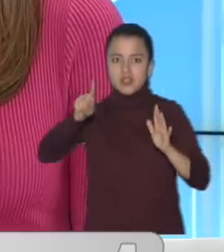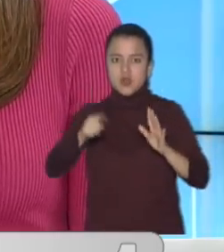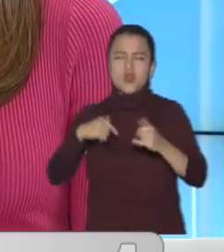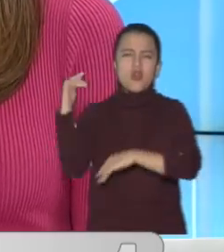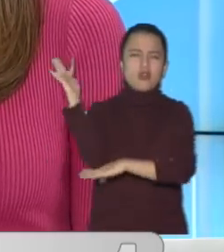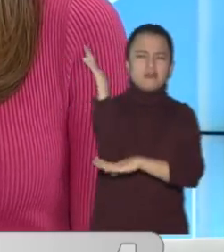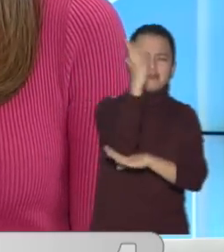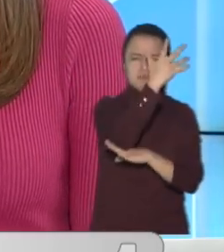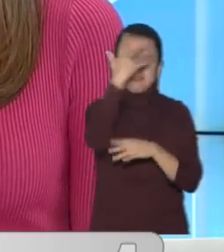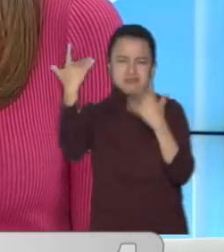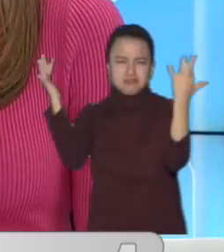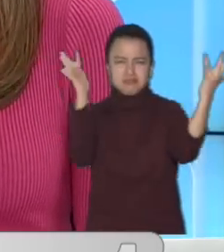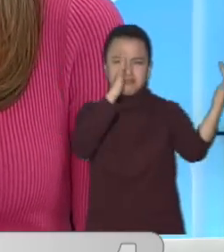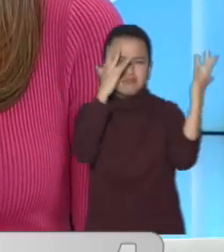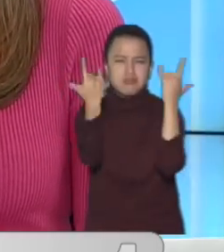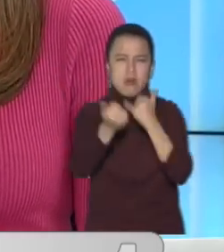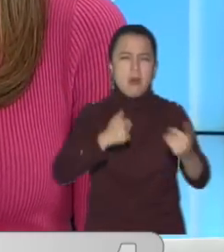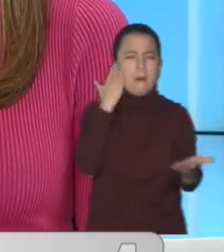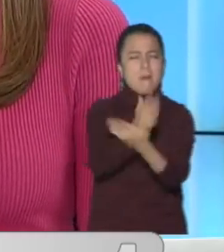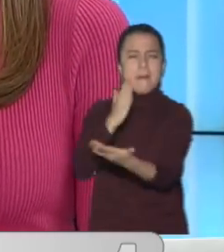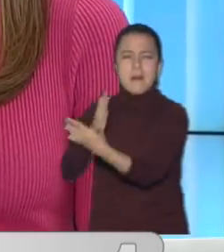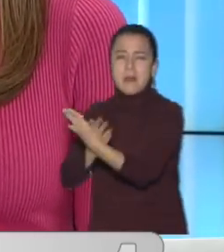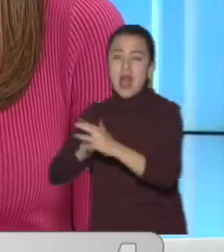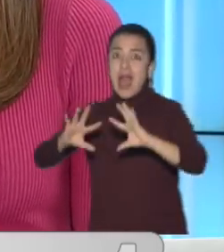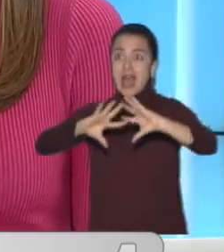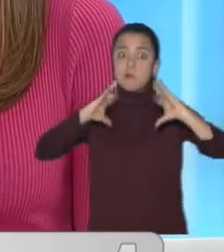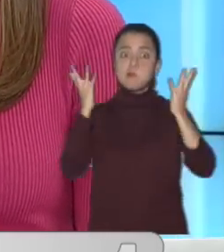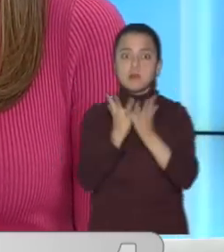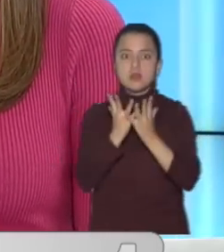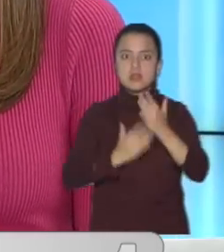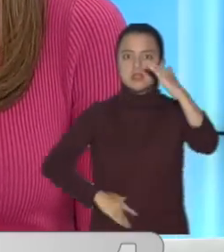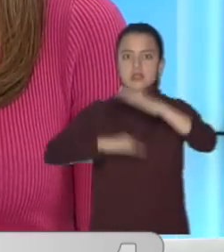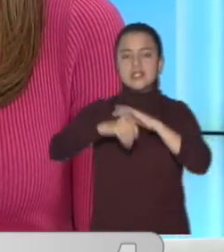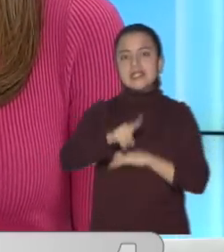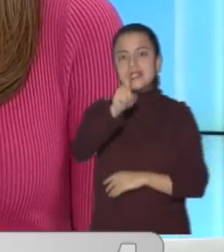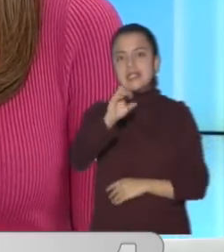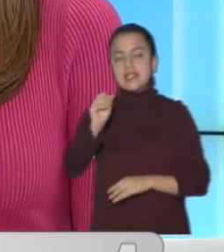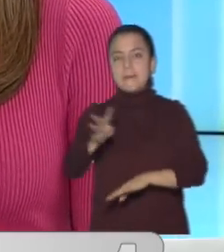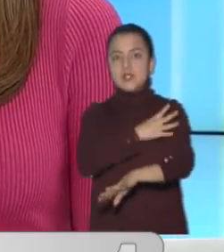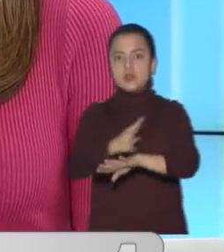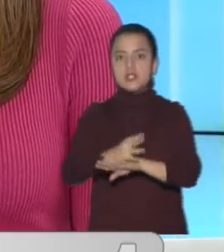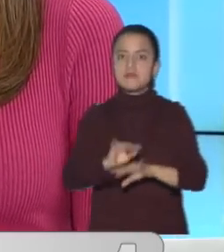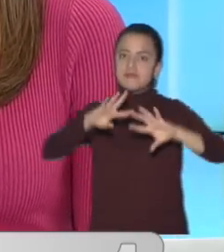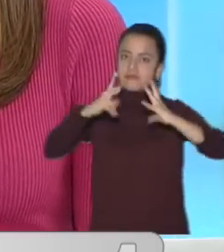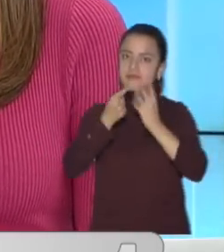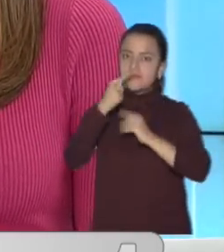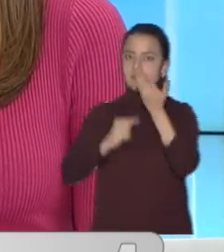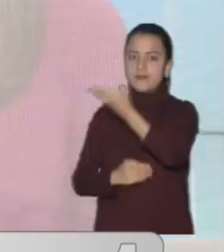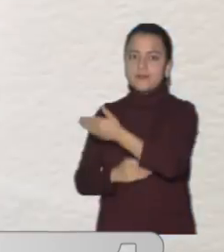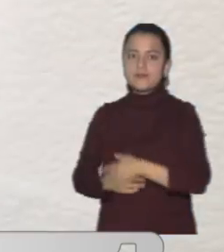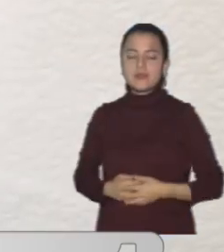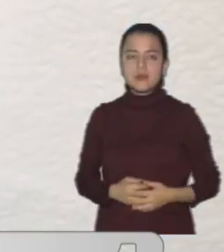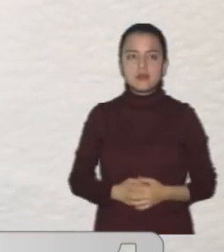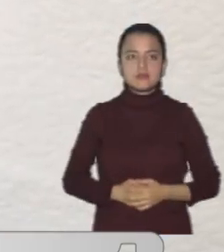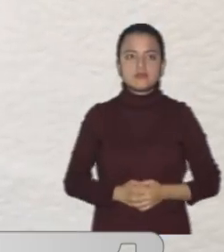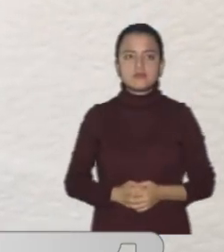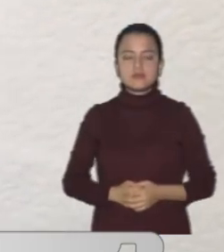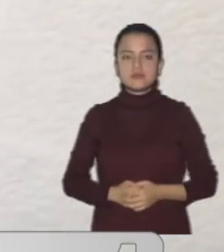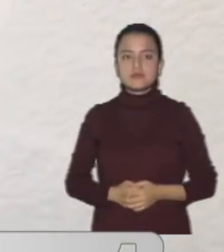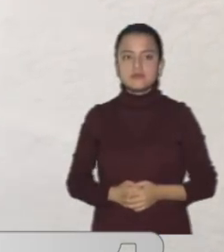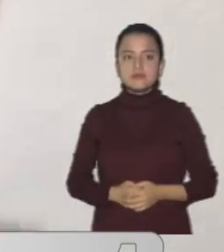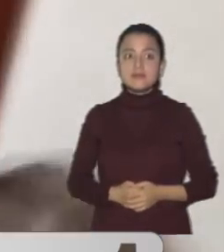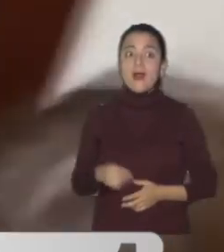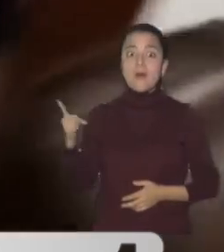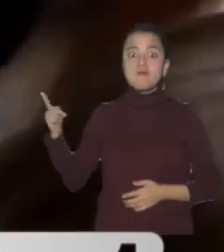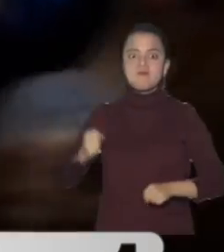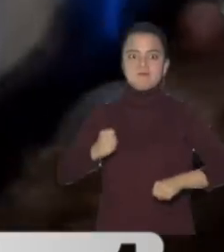todos los récords y se acercó a los 60 millones. Las noticias del mundo en Noticentro 1 CMI. La